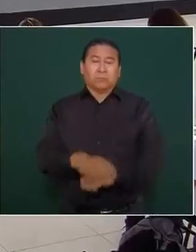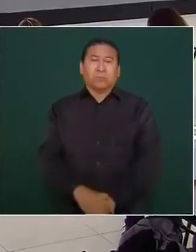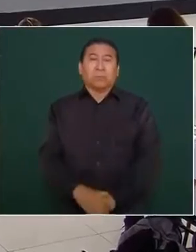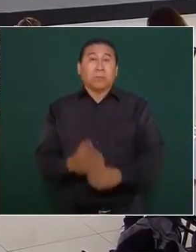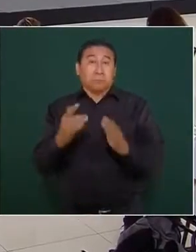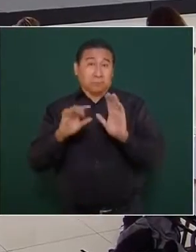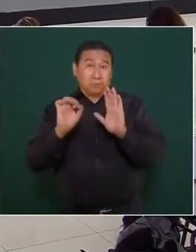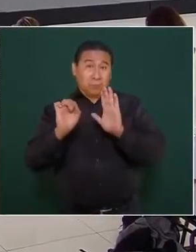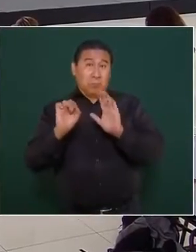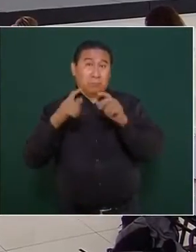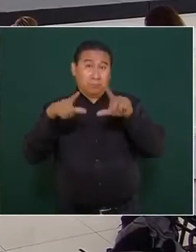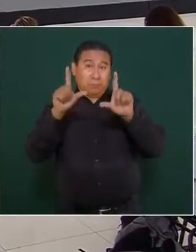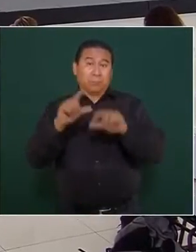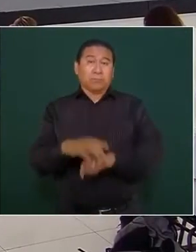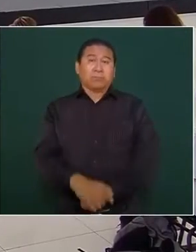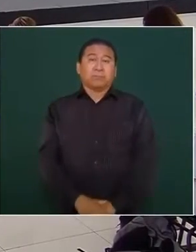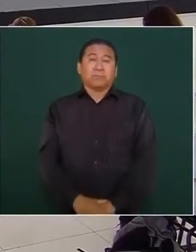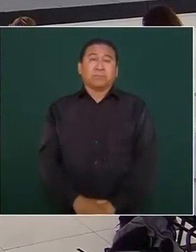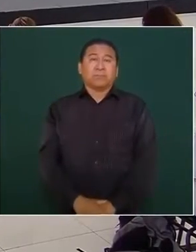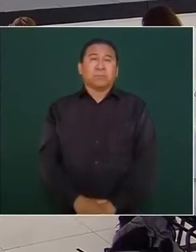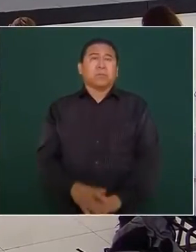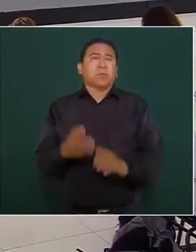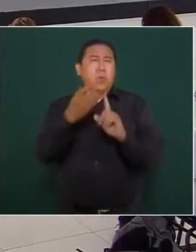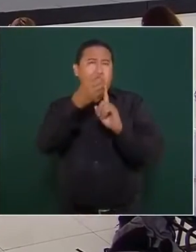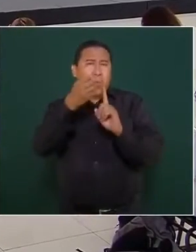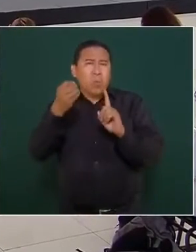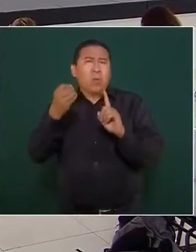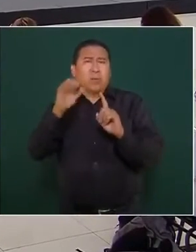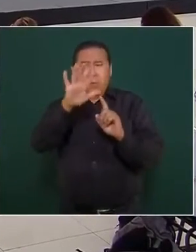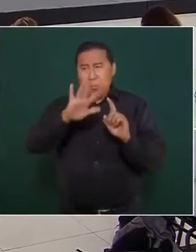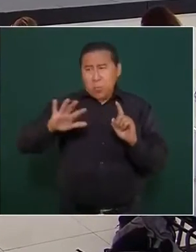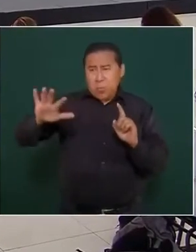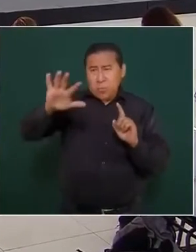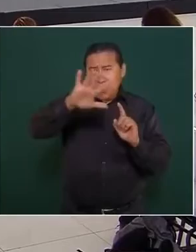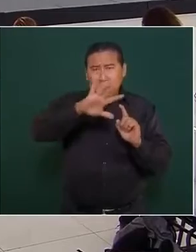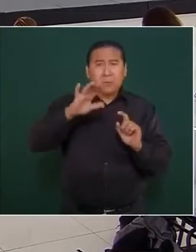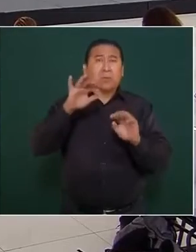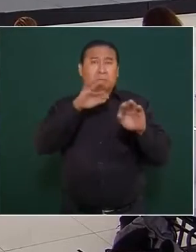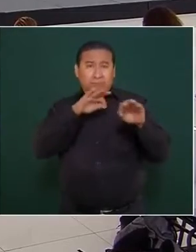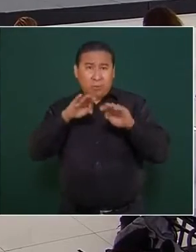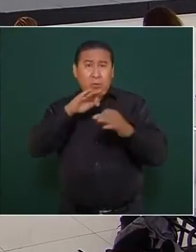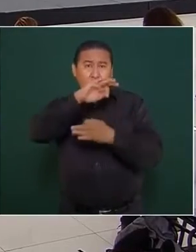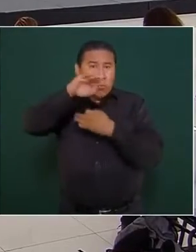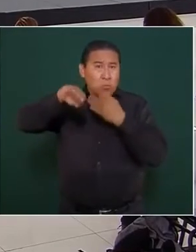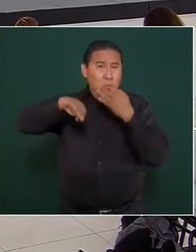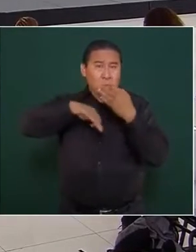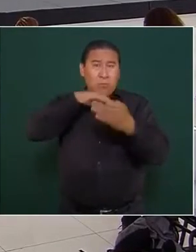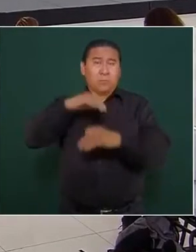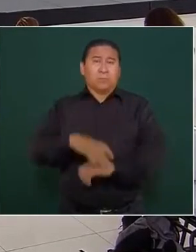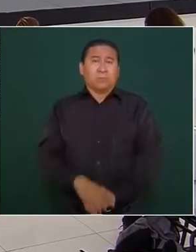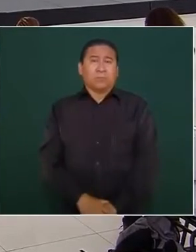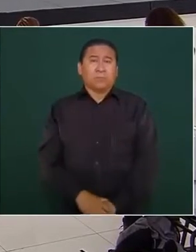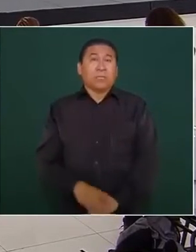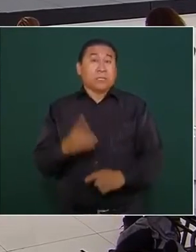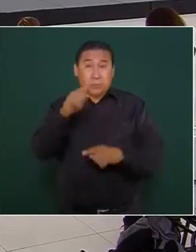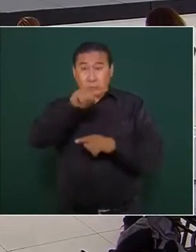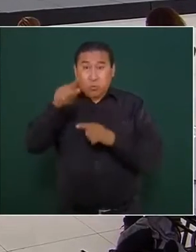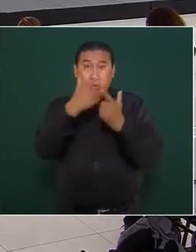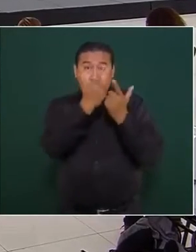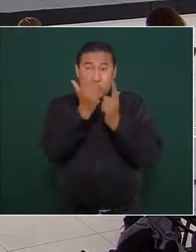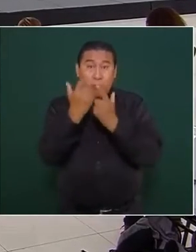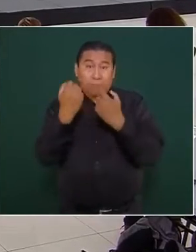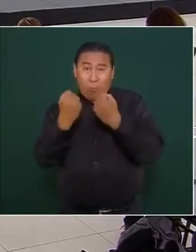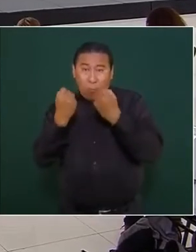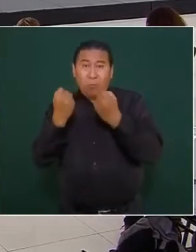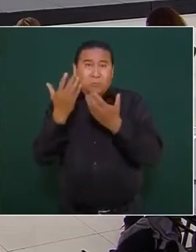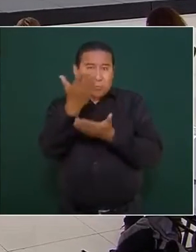Adelante, por favor. Aquí estas son las coordinaciones regionales en donde trabajan todas estas fuerzas.